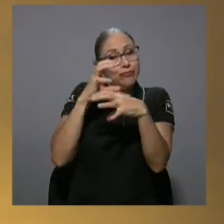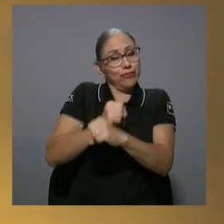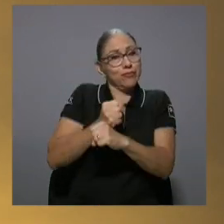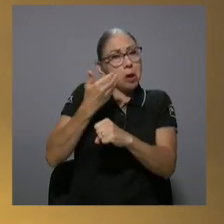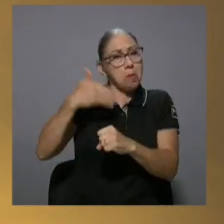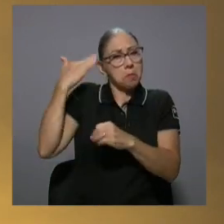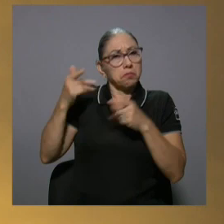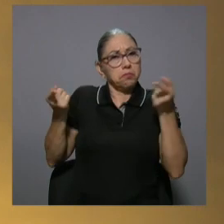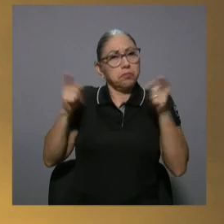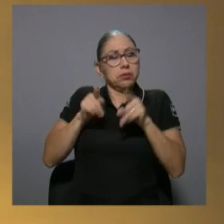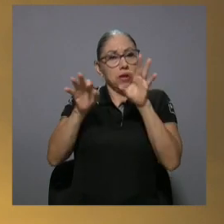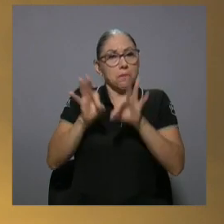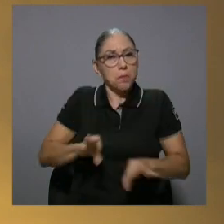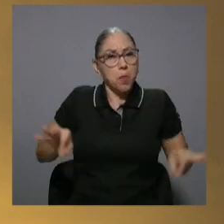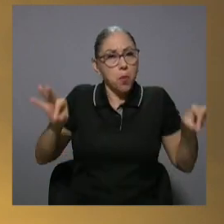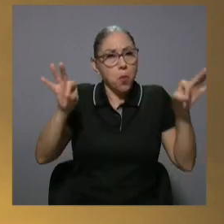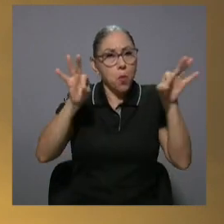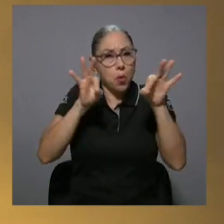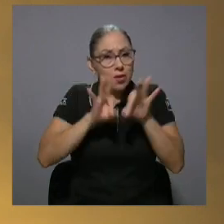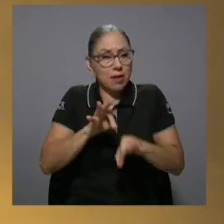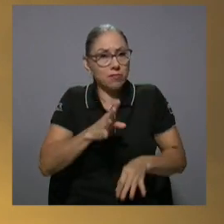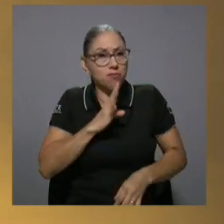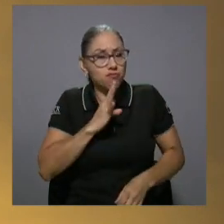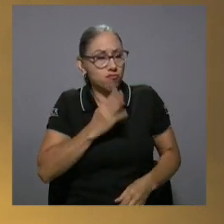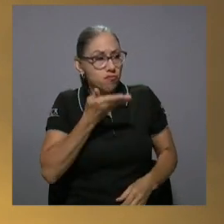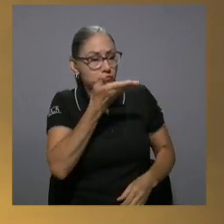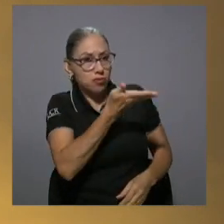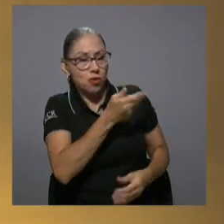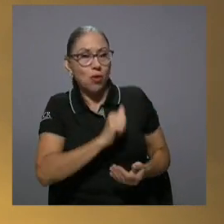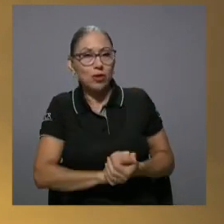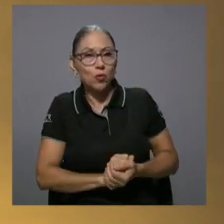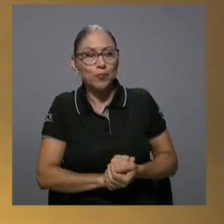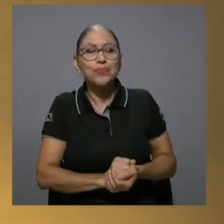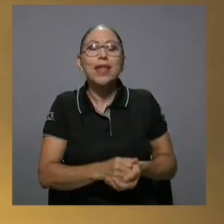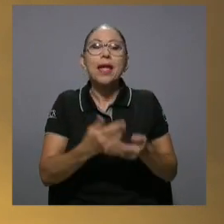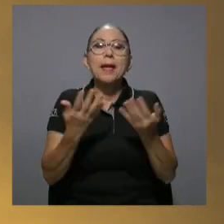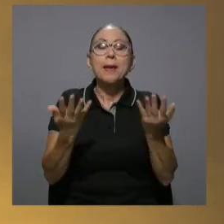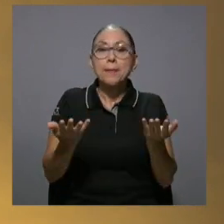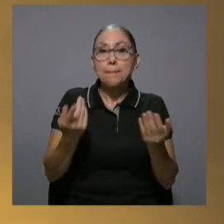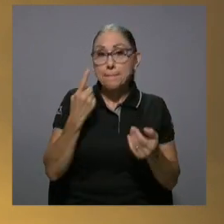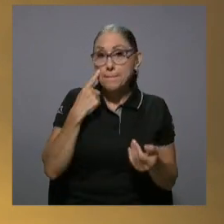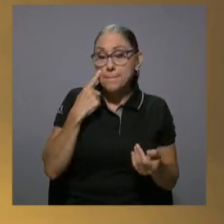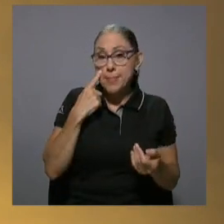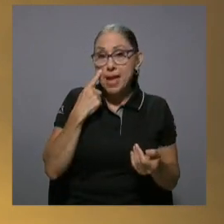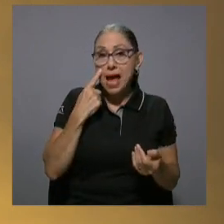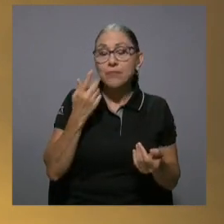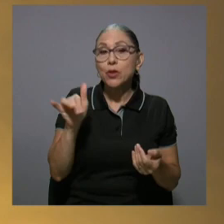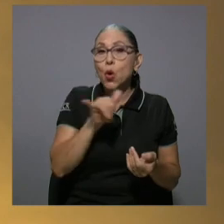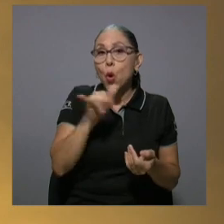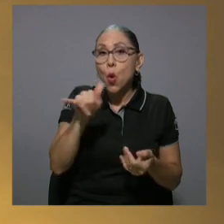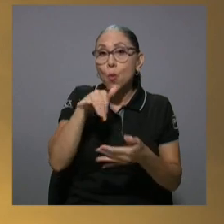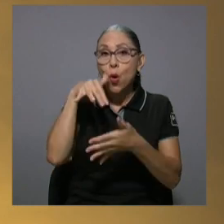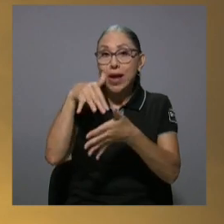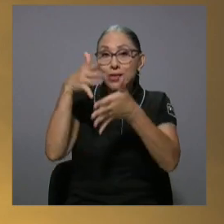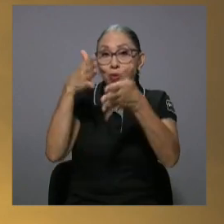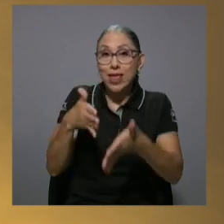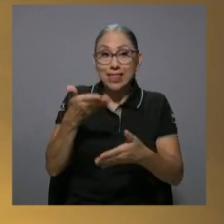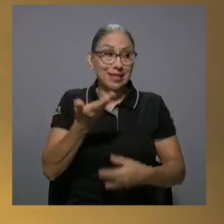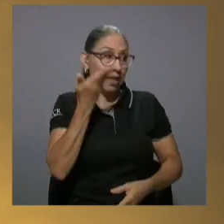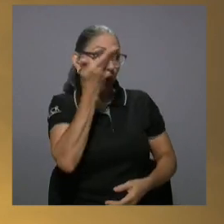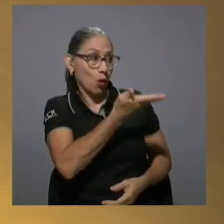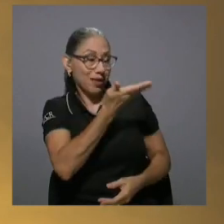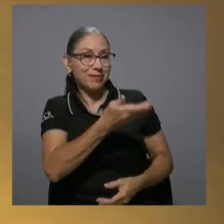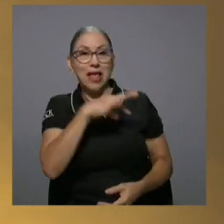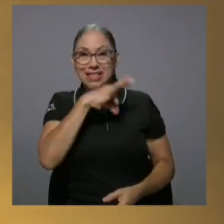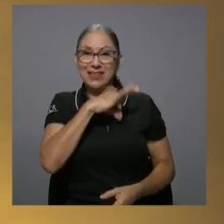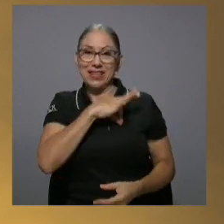y de contexto que nos dio don Eduardo. Vean cómo los estudiantes de don Eduardo deben